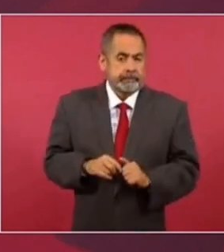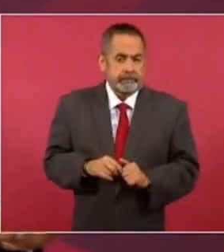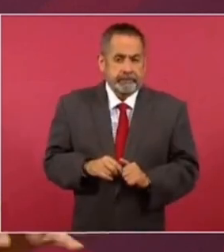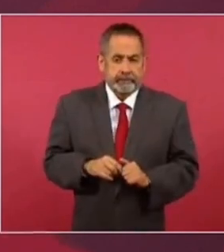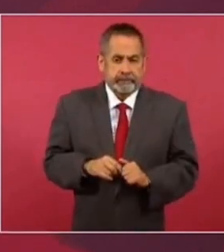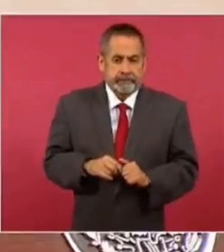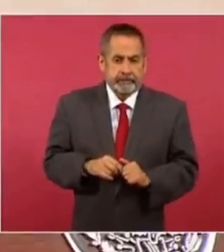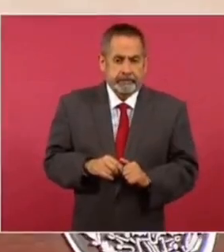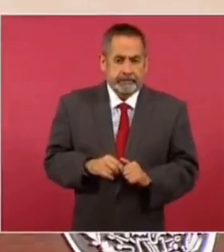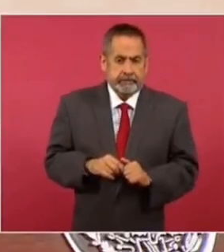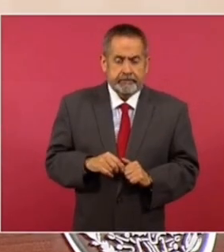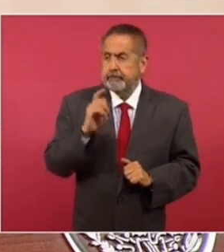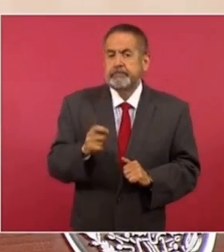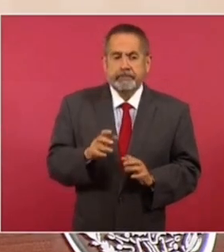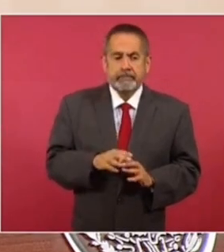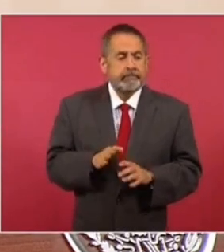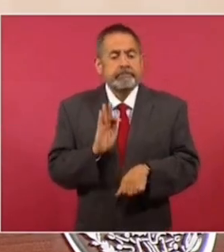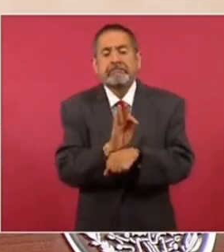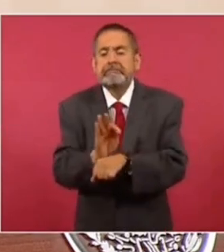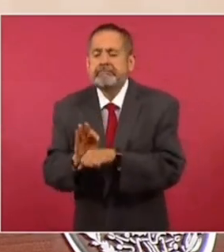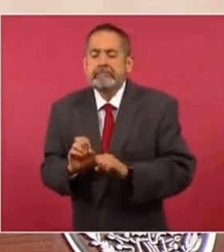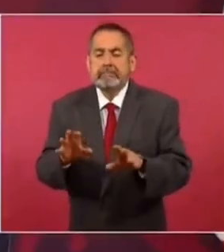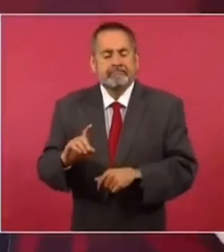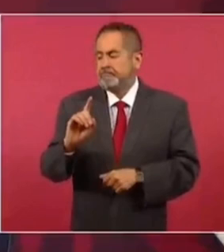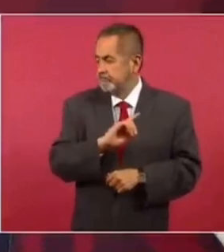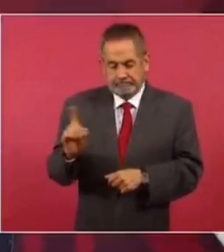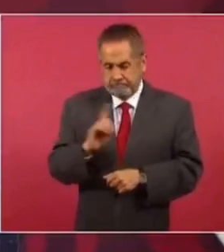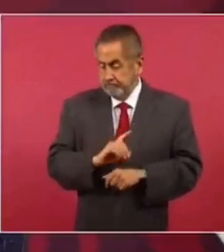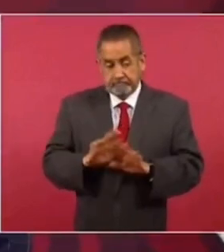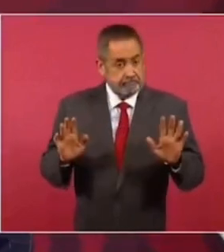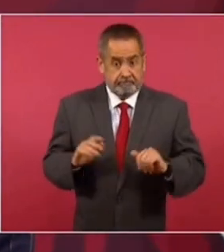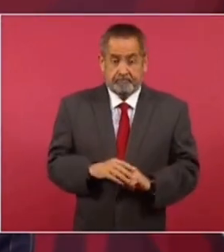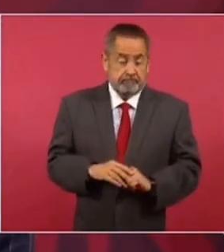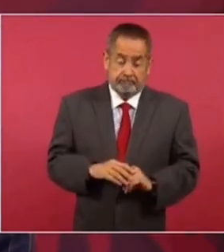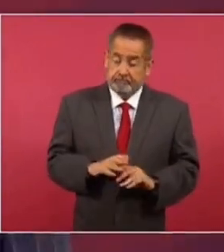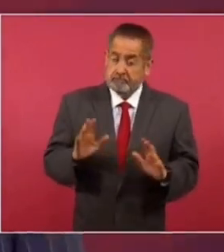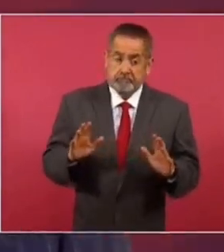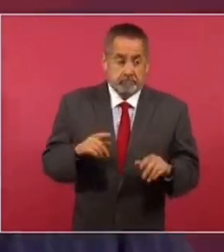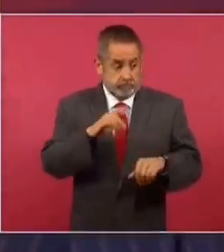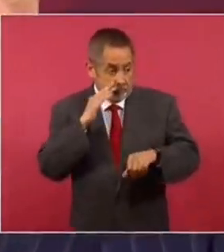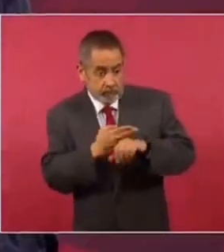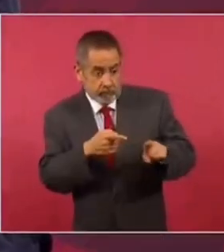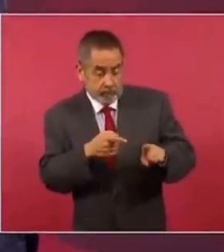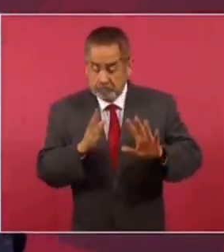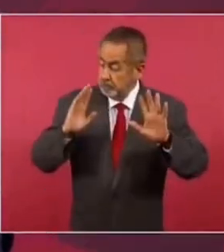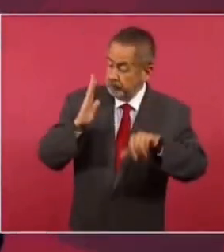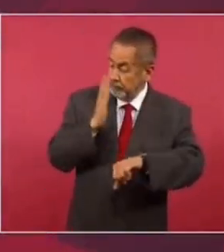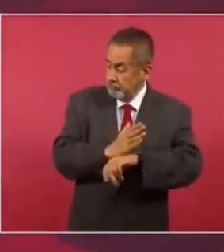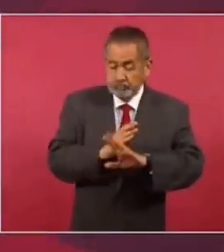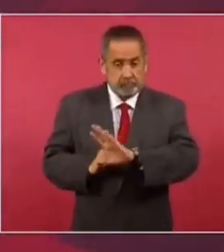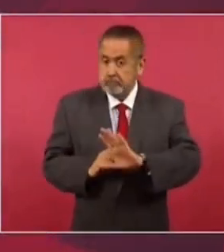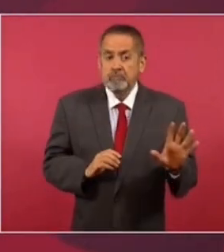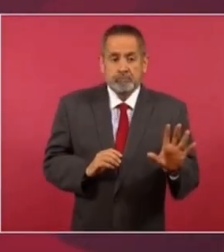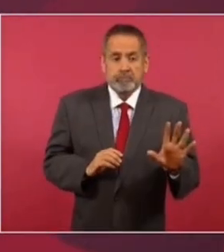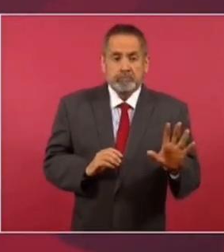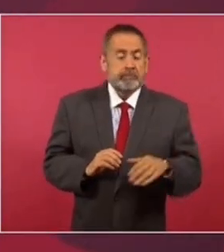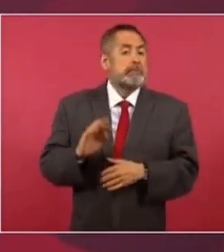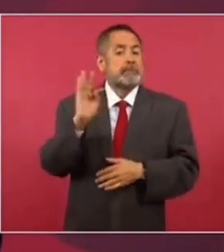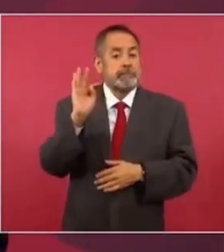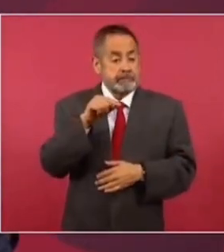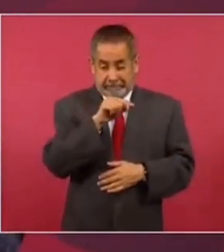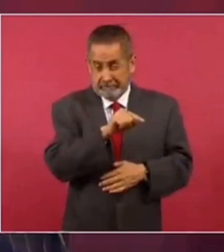es no proteger a nadie si está de por medio la